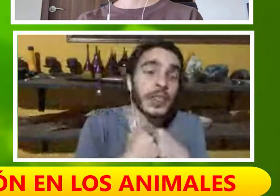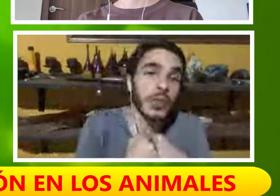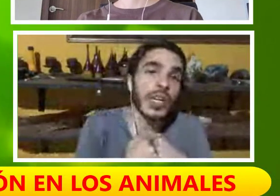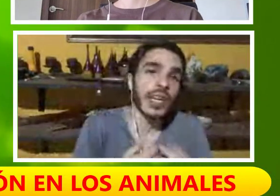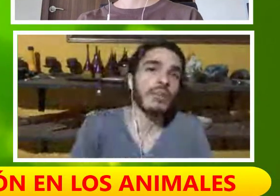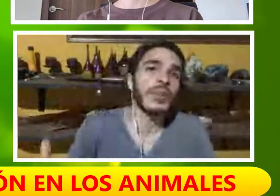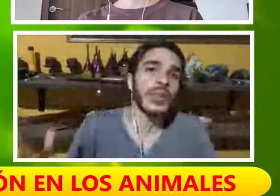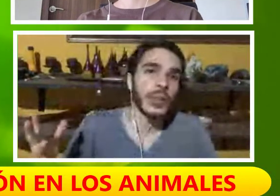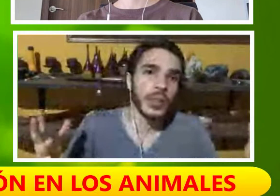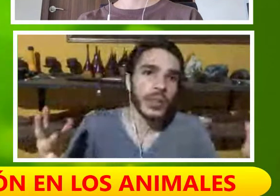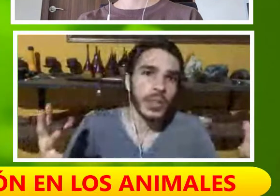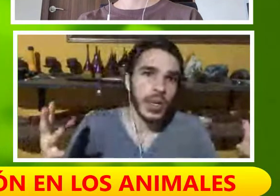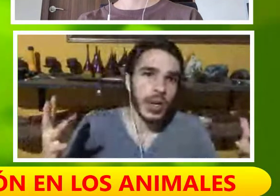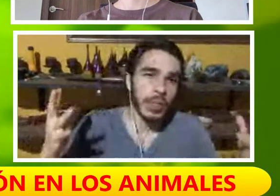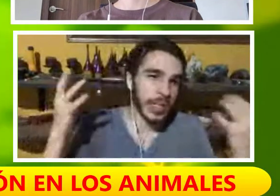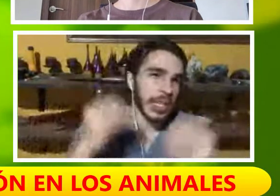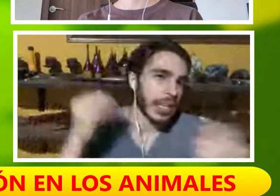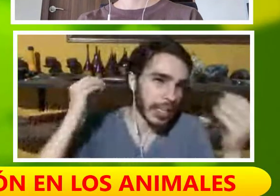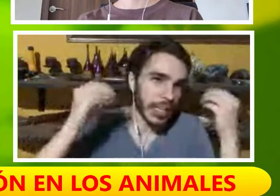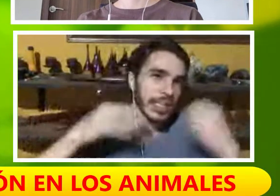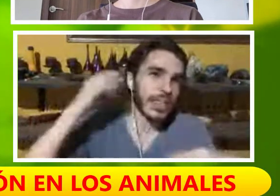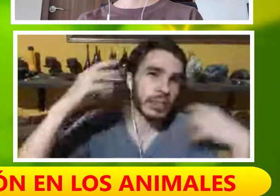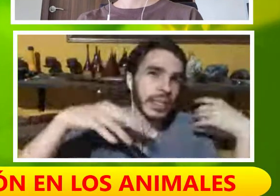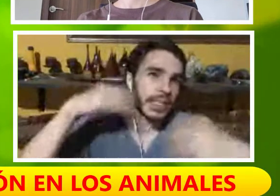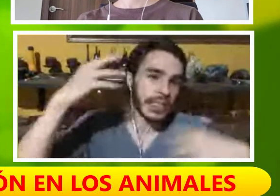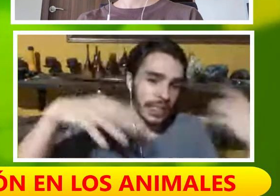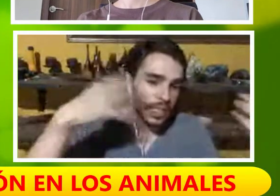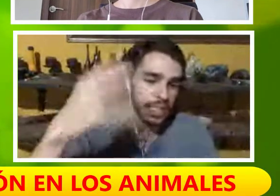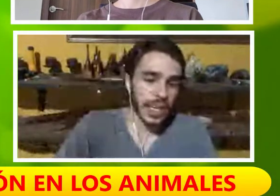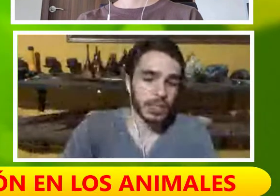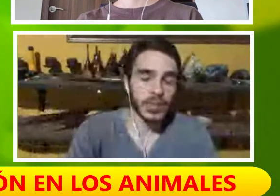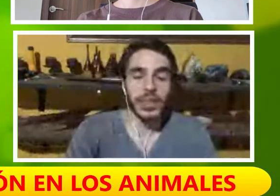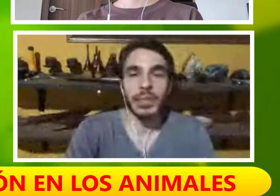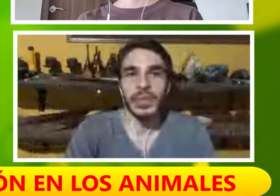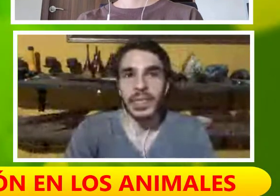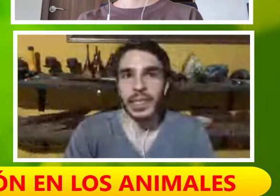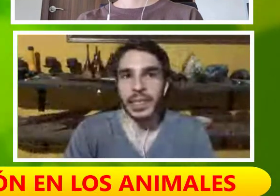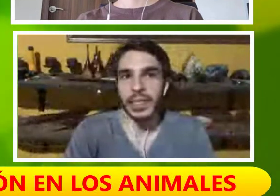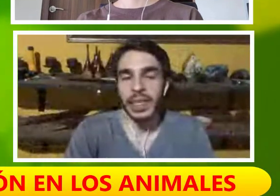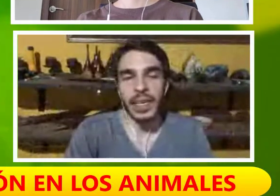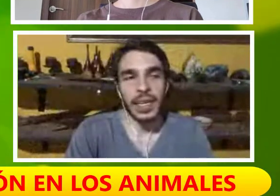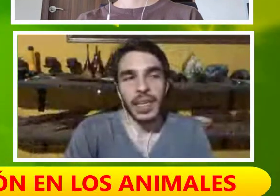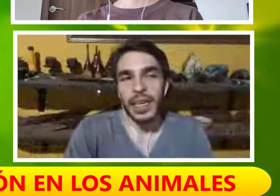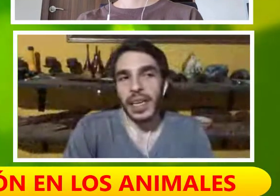y de descubrir el mundo juntos, por estar ahí en esa competencia absurda, pues